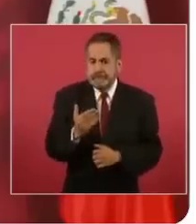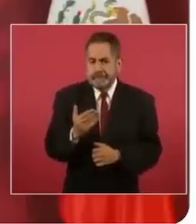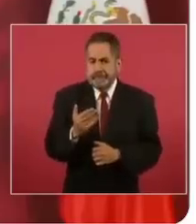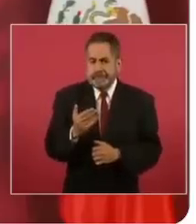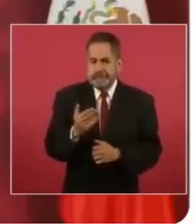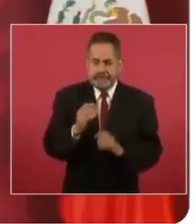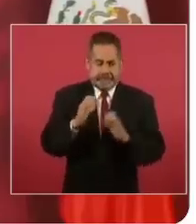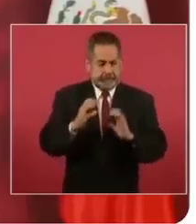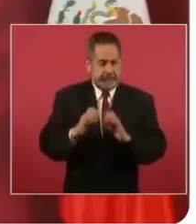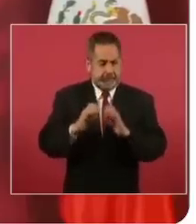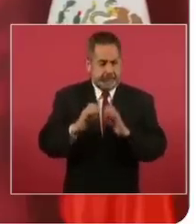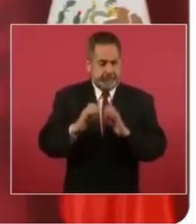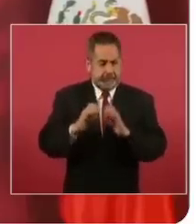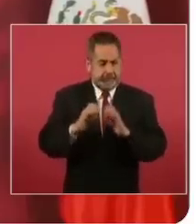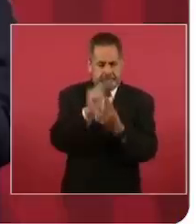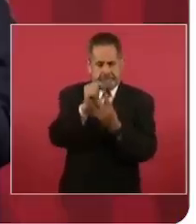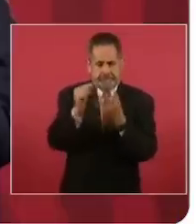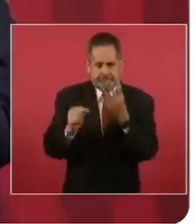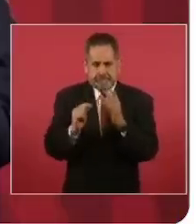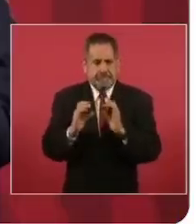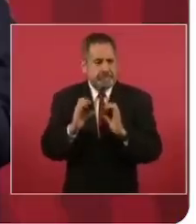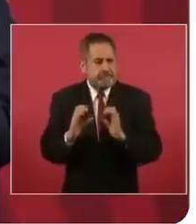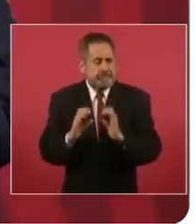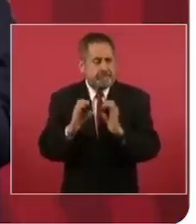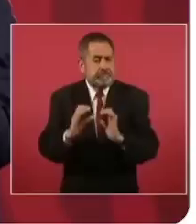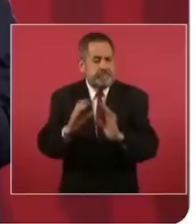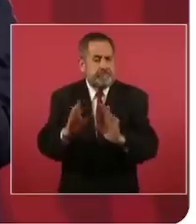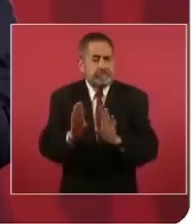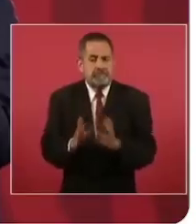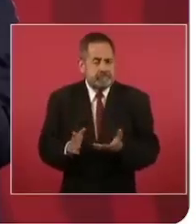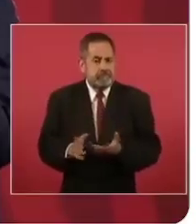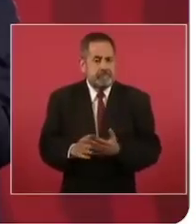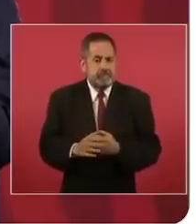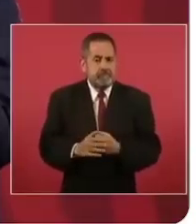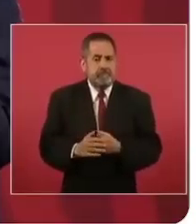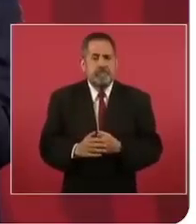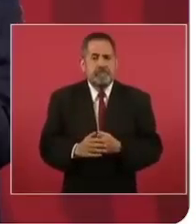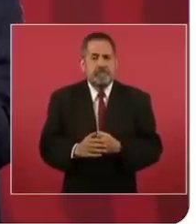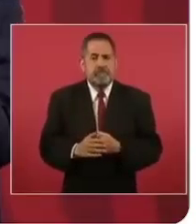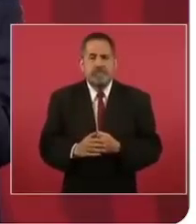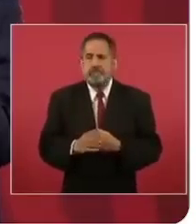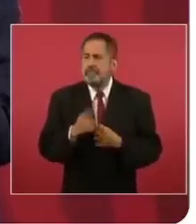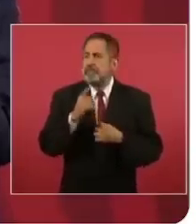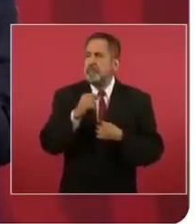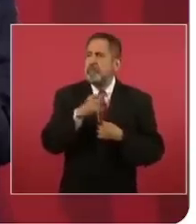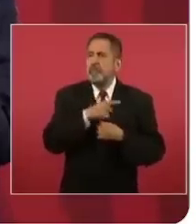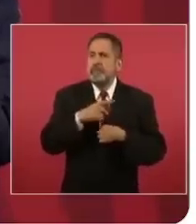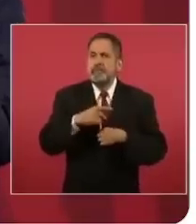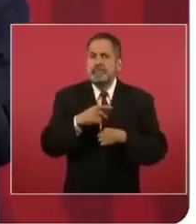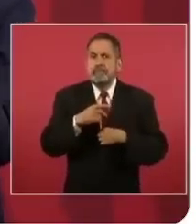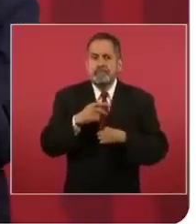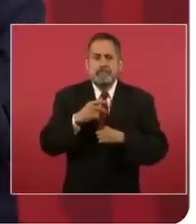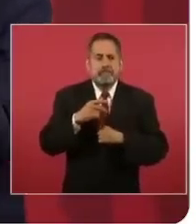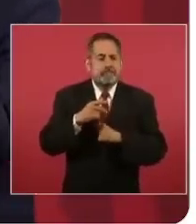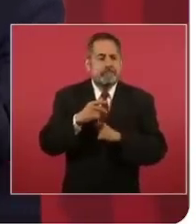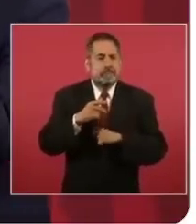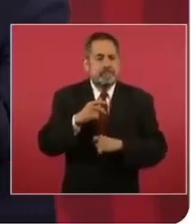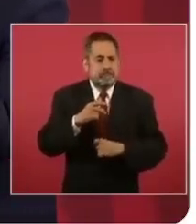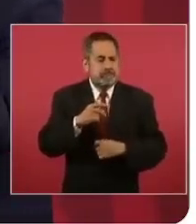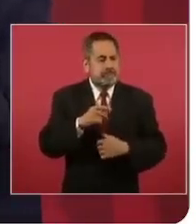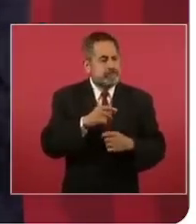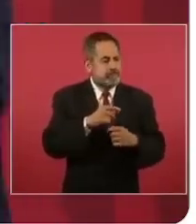cuidar los energéticos y no abandonar la transición